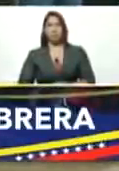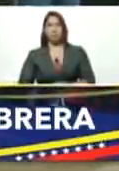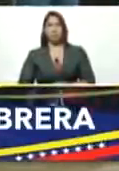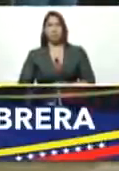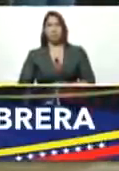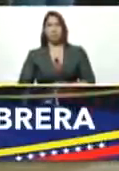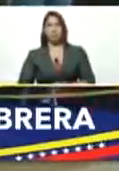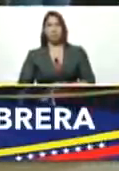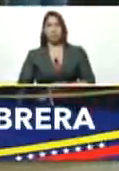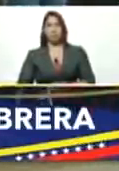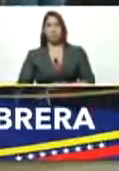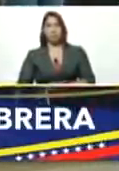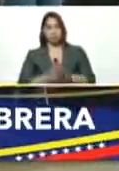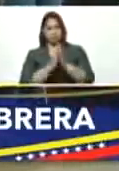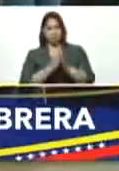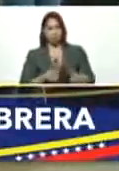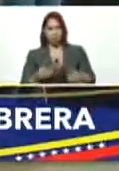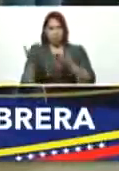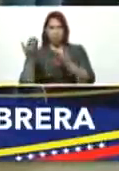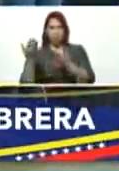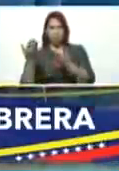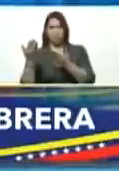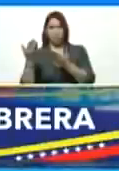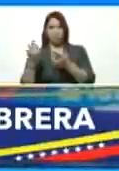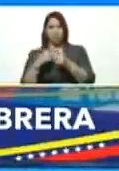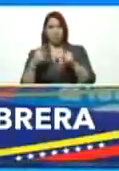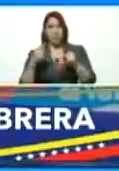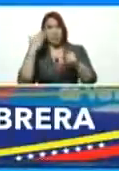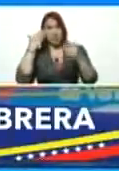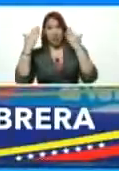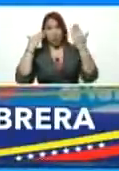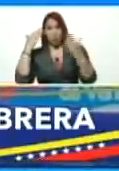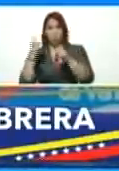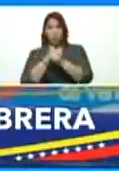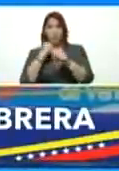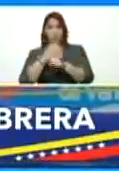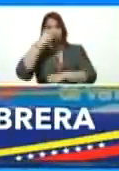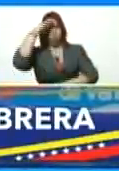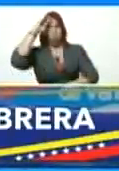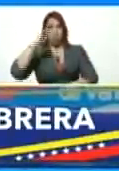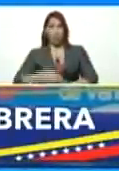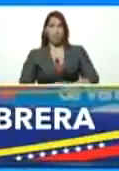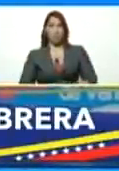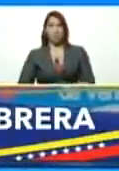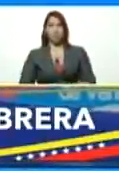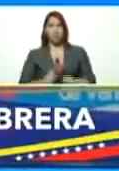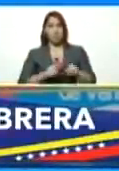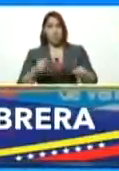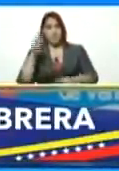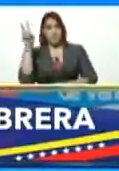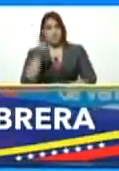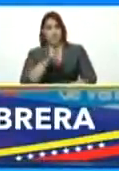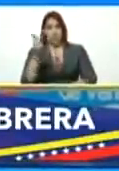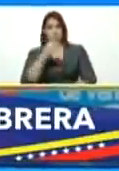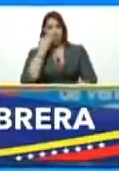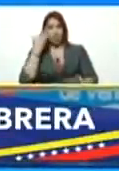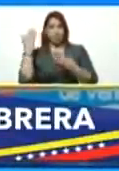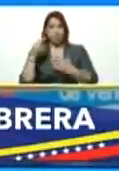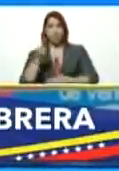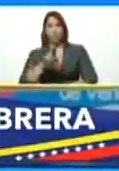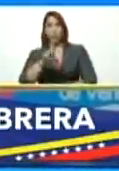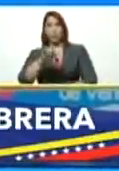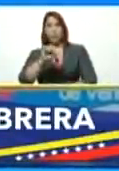prestar el micrófono para un saludo de los trabajadores cubanos a venezuela ulises